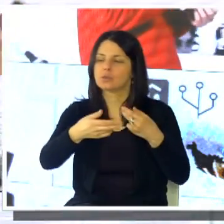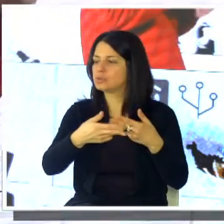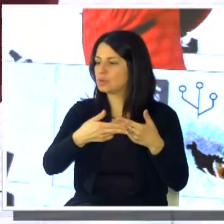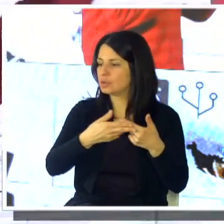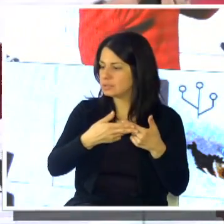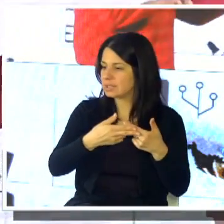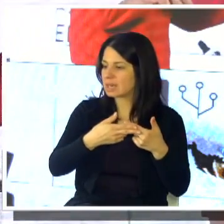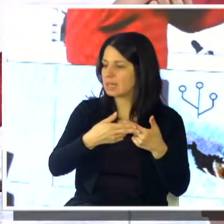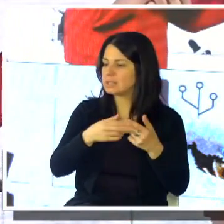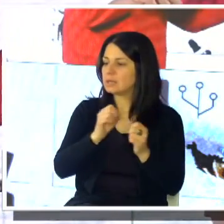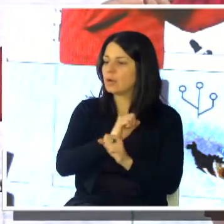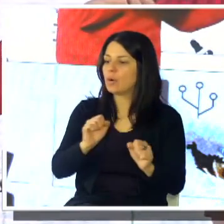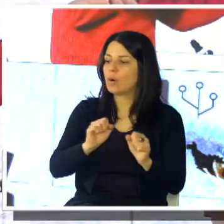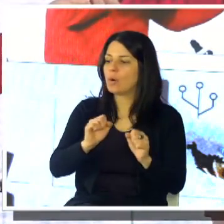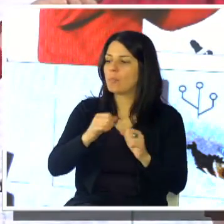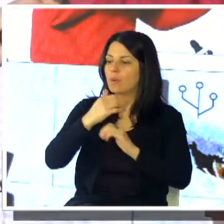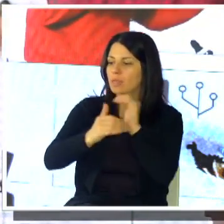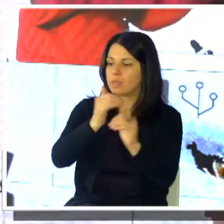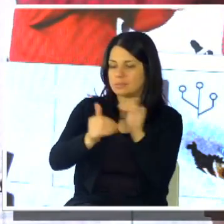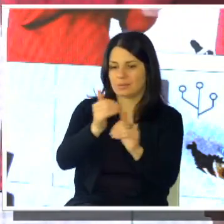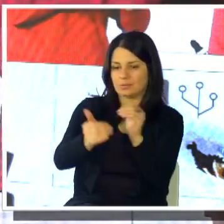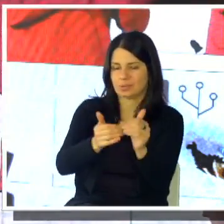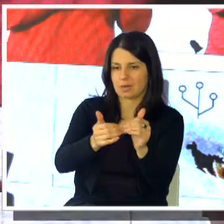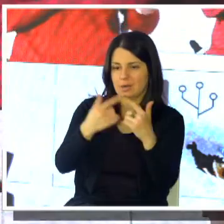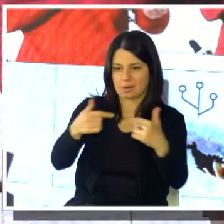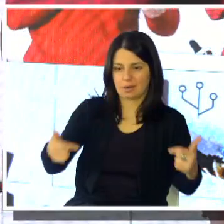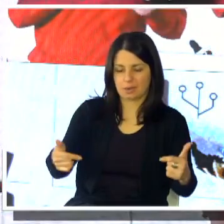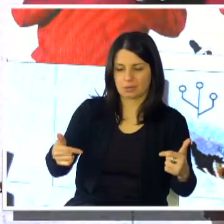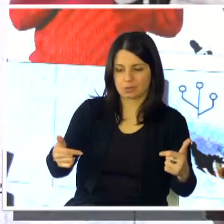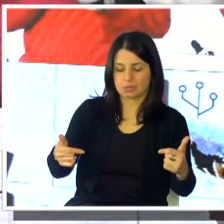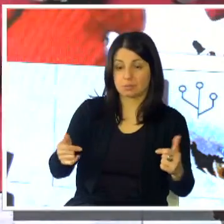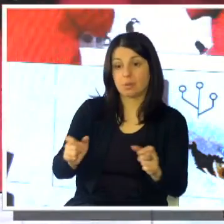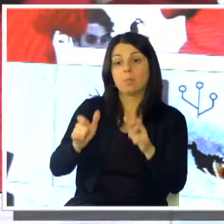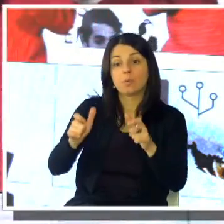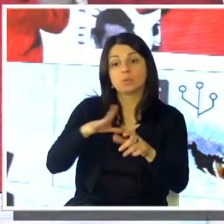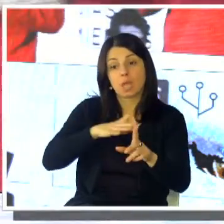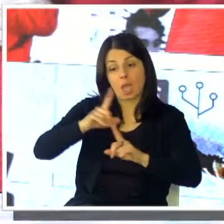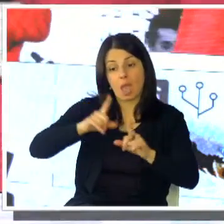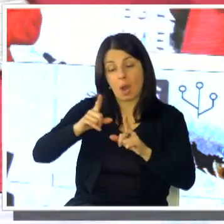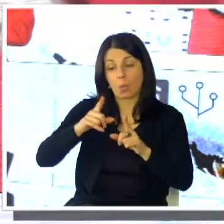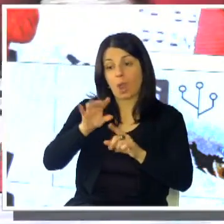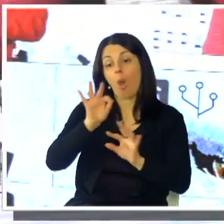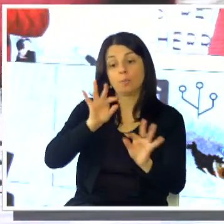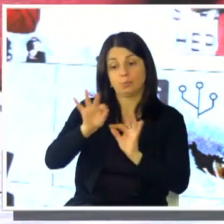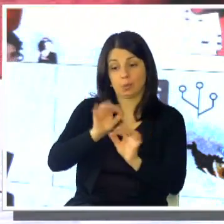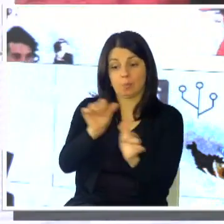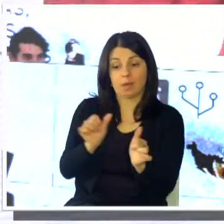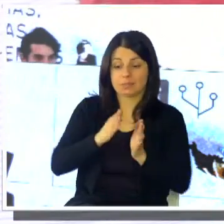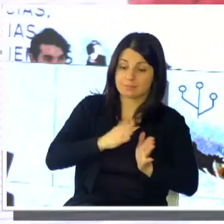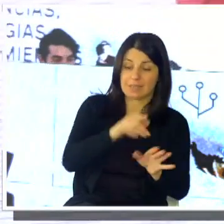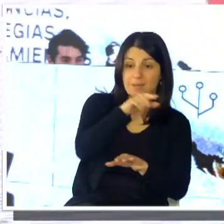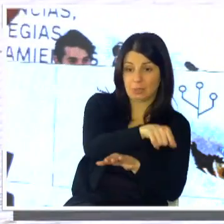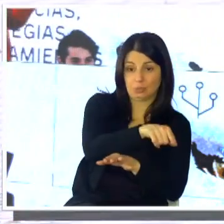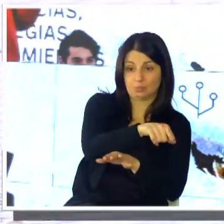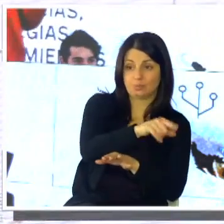Cosas o desarrollar un producto de Internet de las Cosas. Y bien, por suerte hay alternativas para eso. Y un